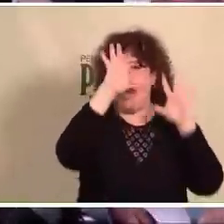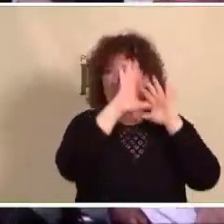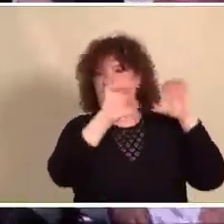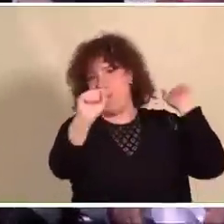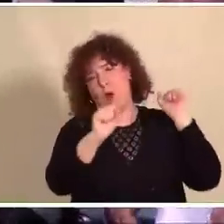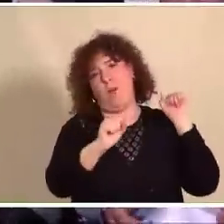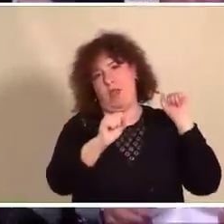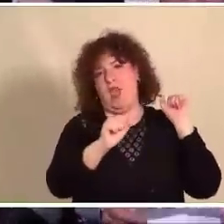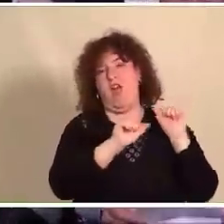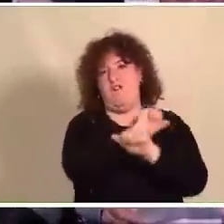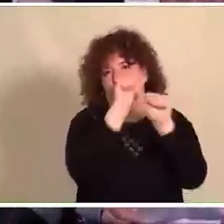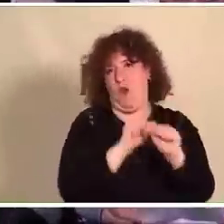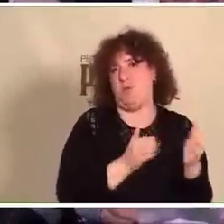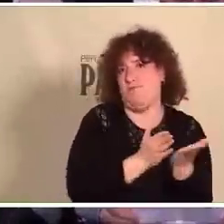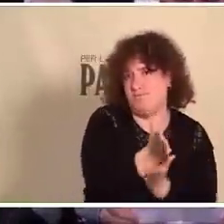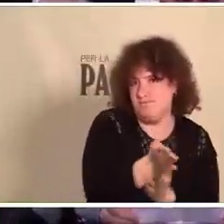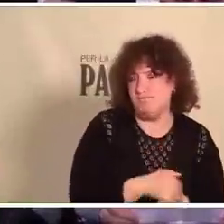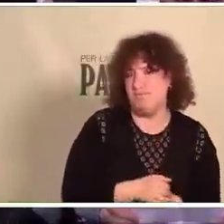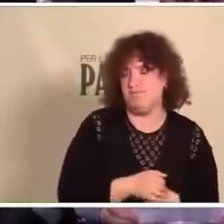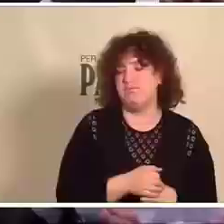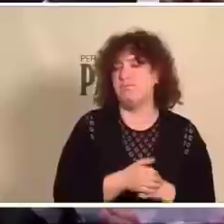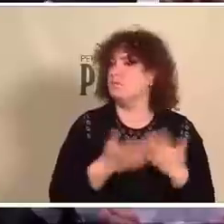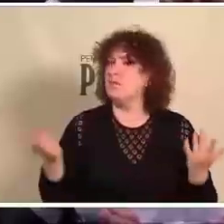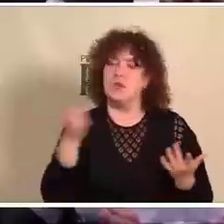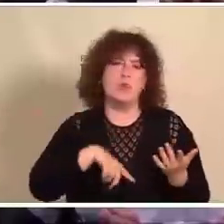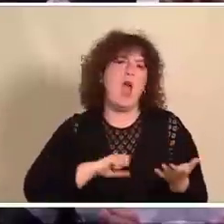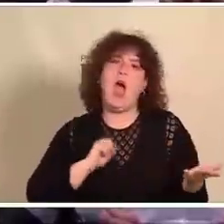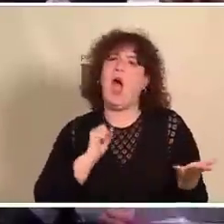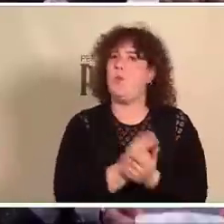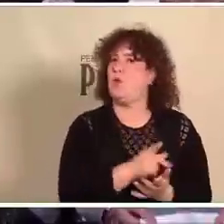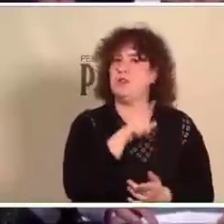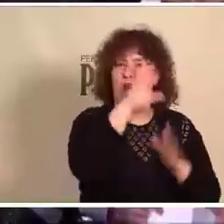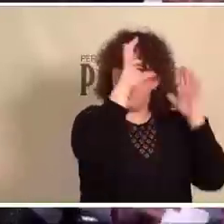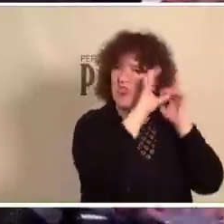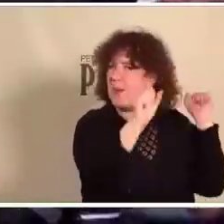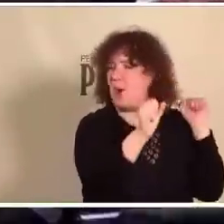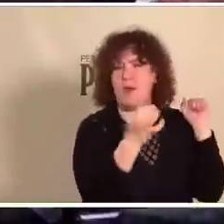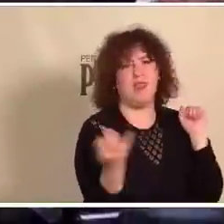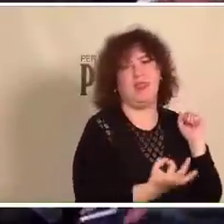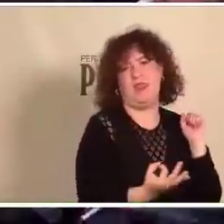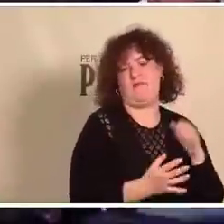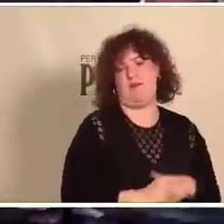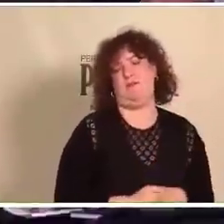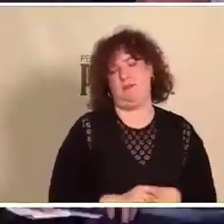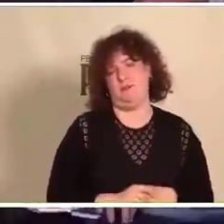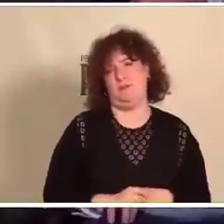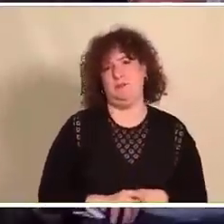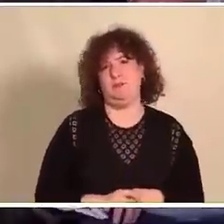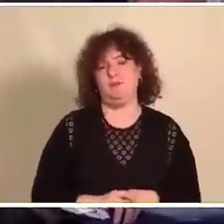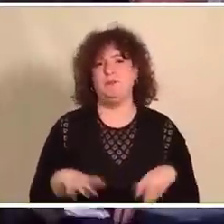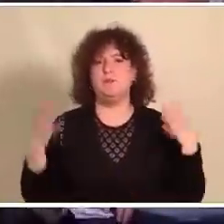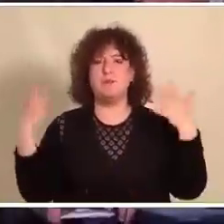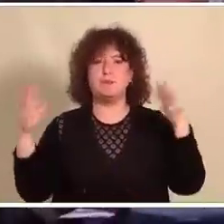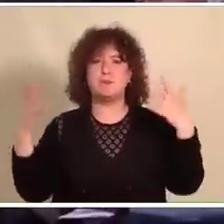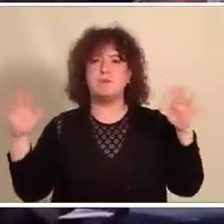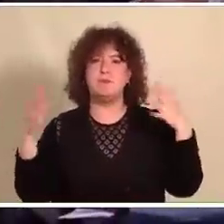nosotras pensamos que hay que apostarlo todo a la diplomacia somos cada vez más